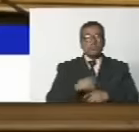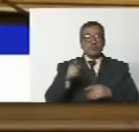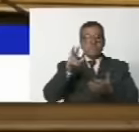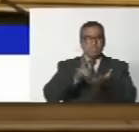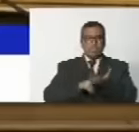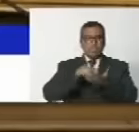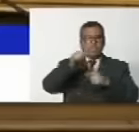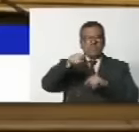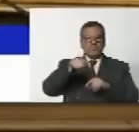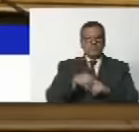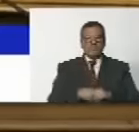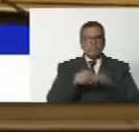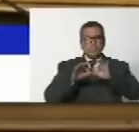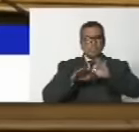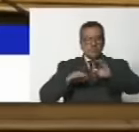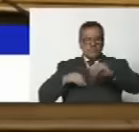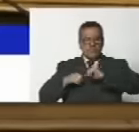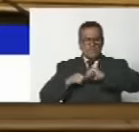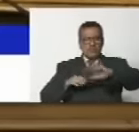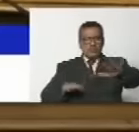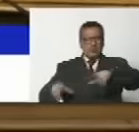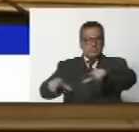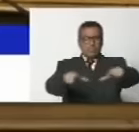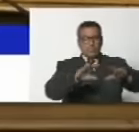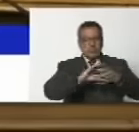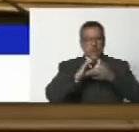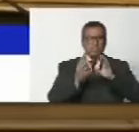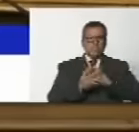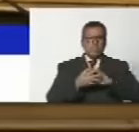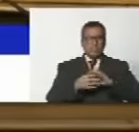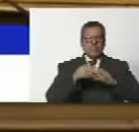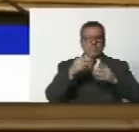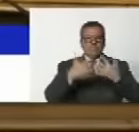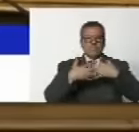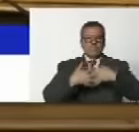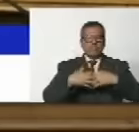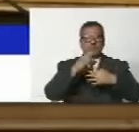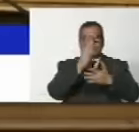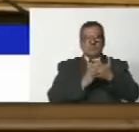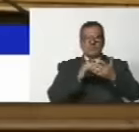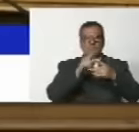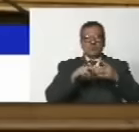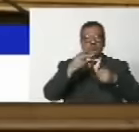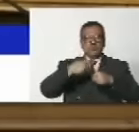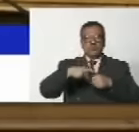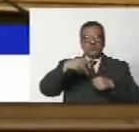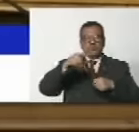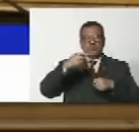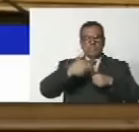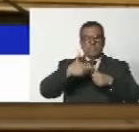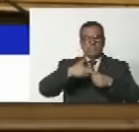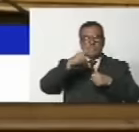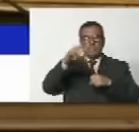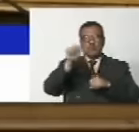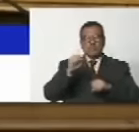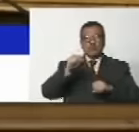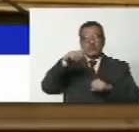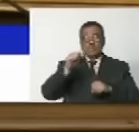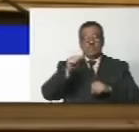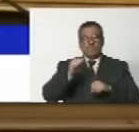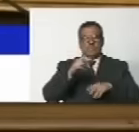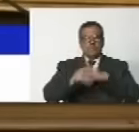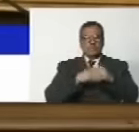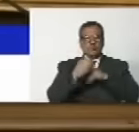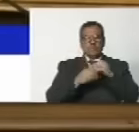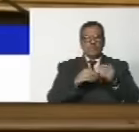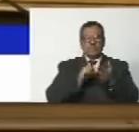a favor de aprobar la extensión del área geográfica de la empresa mixta Petro Quiriquire S.A., de